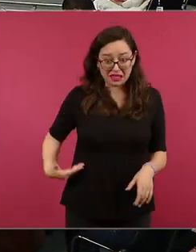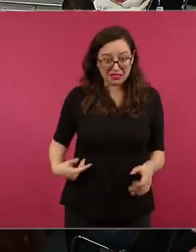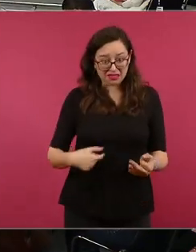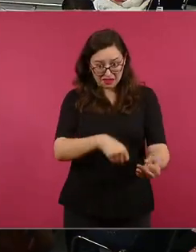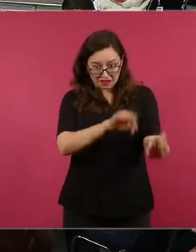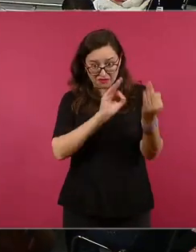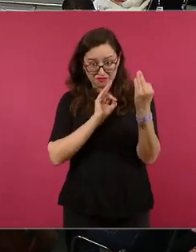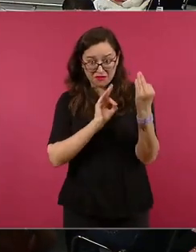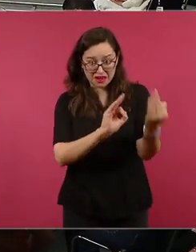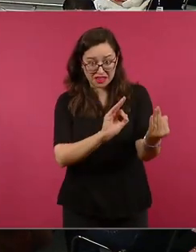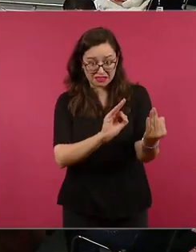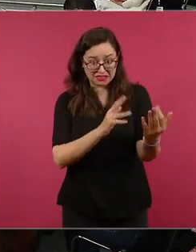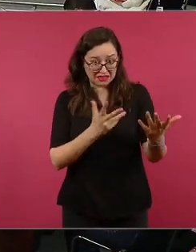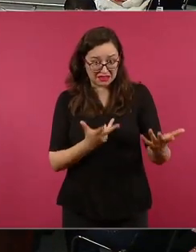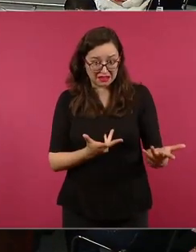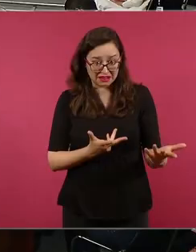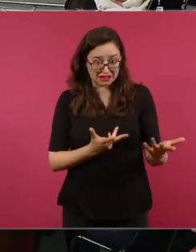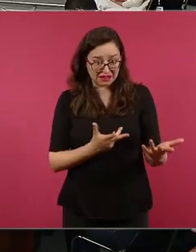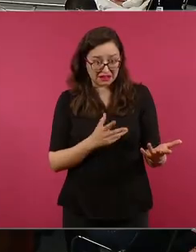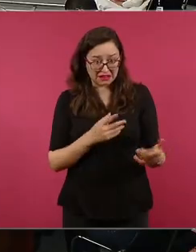iba a comparecer